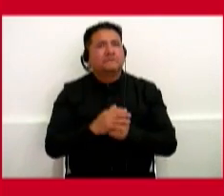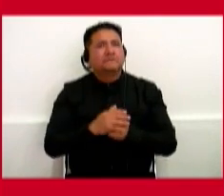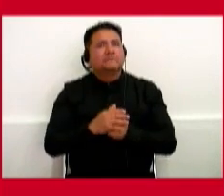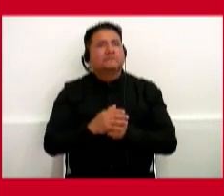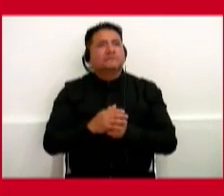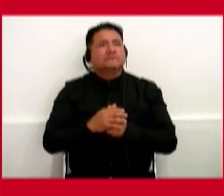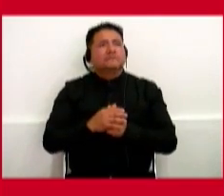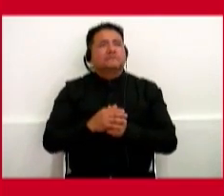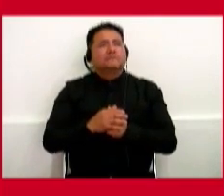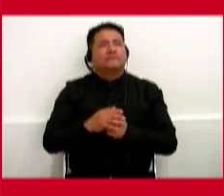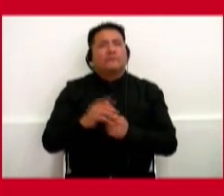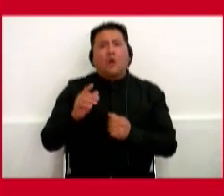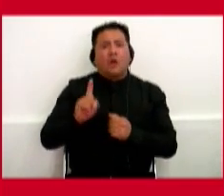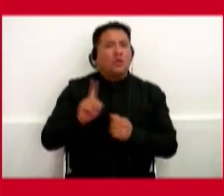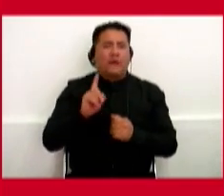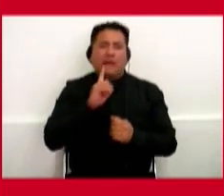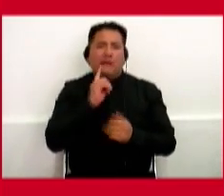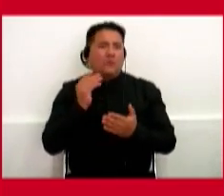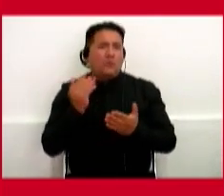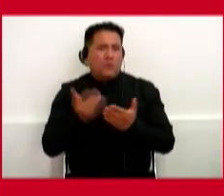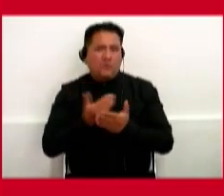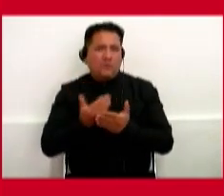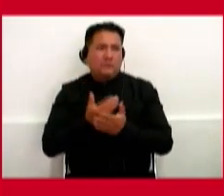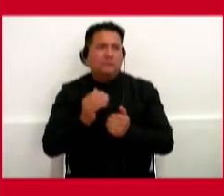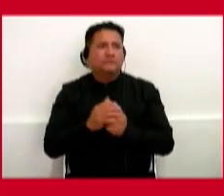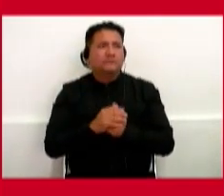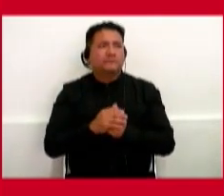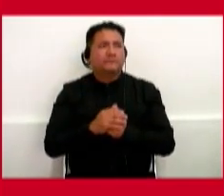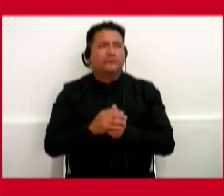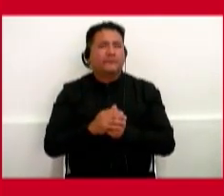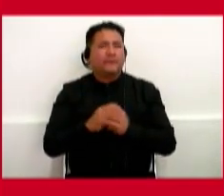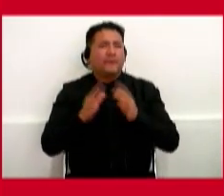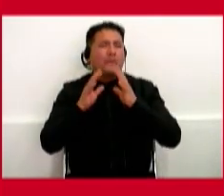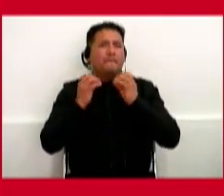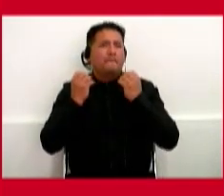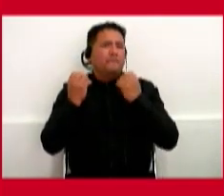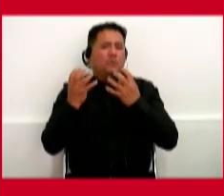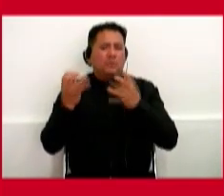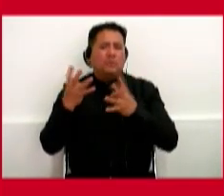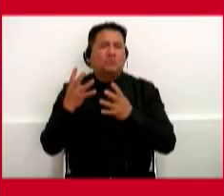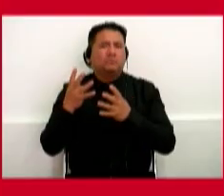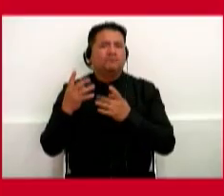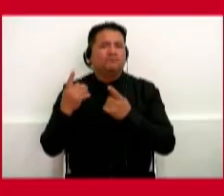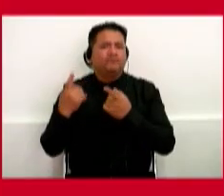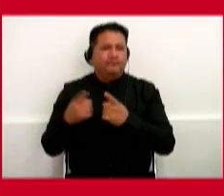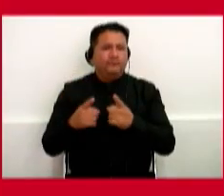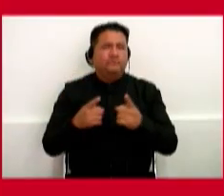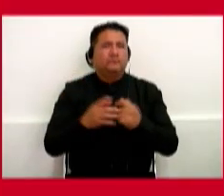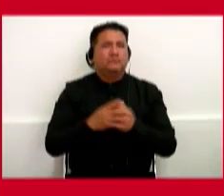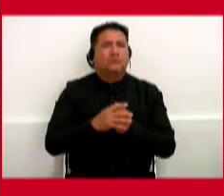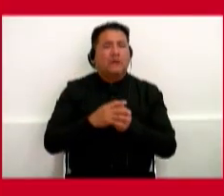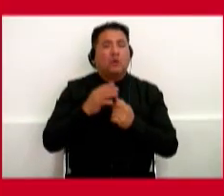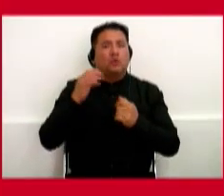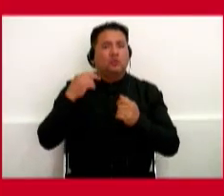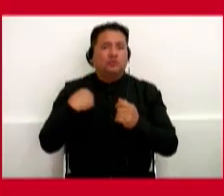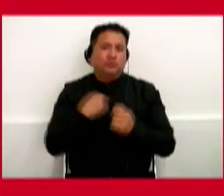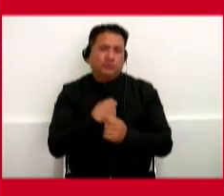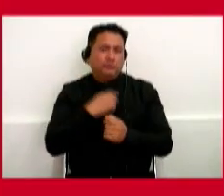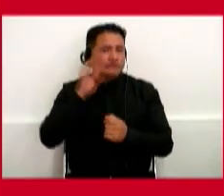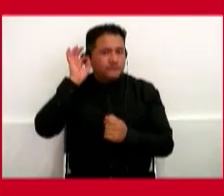un tema nuevo, Lane tampoco. En muchos casos, los que somos ingenieros de mina venimos conociendo esto desde la